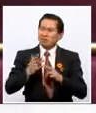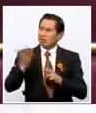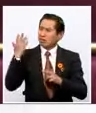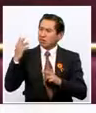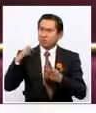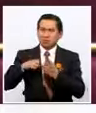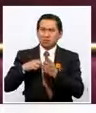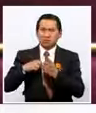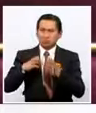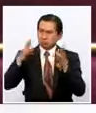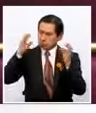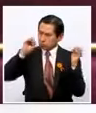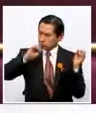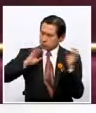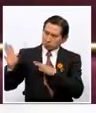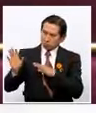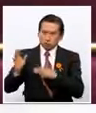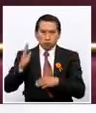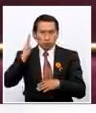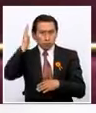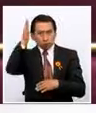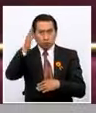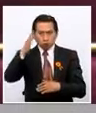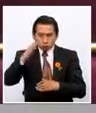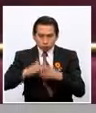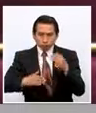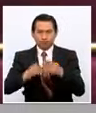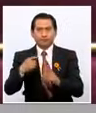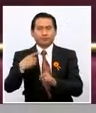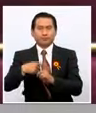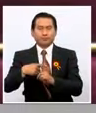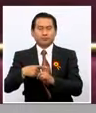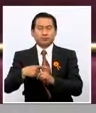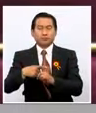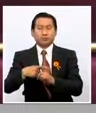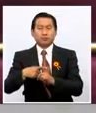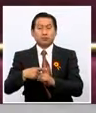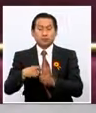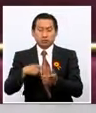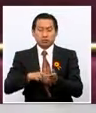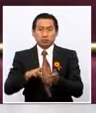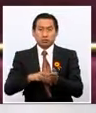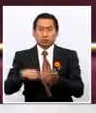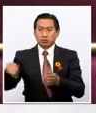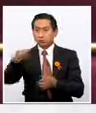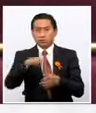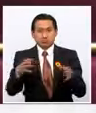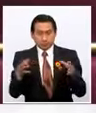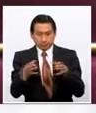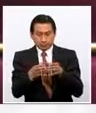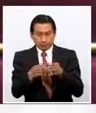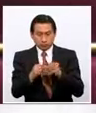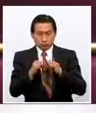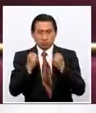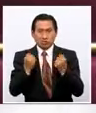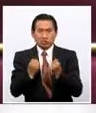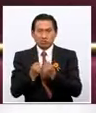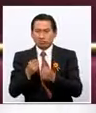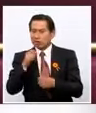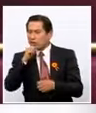construyendo las virtudes del futuro y en suma son las sociedades que van desde lo arcaico